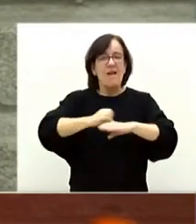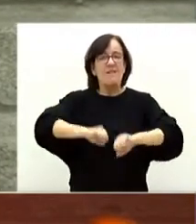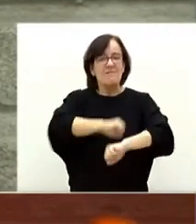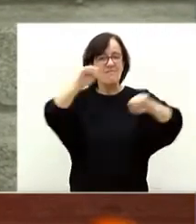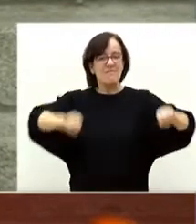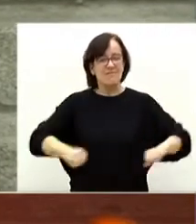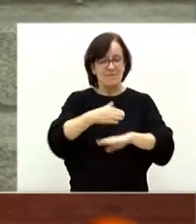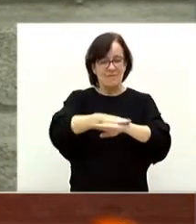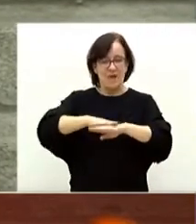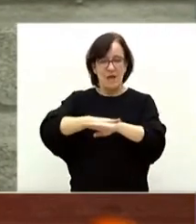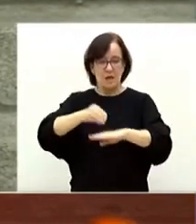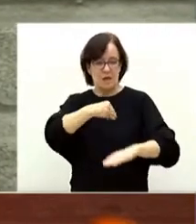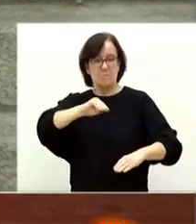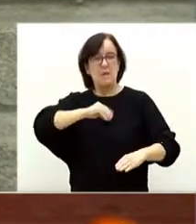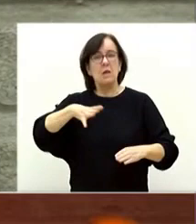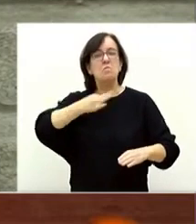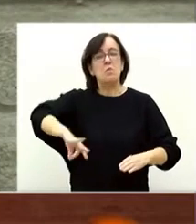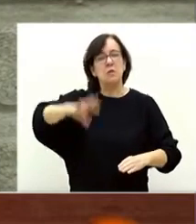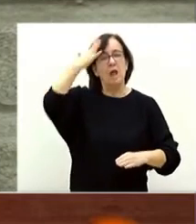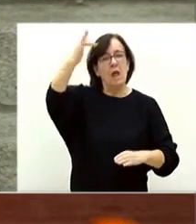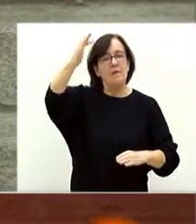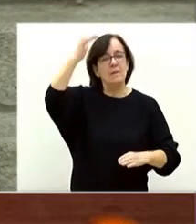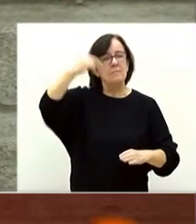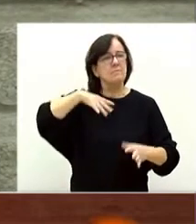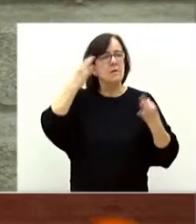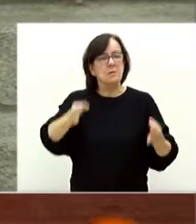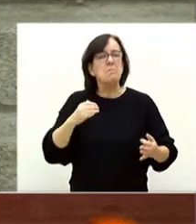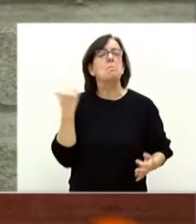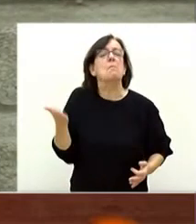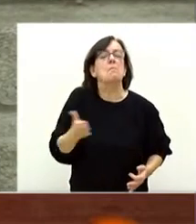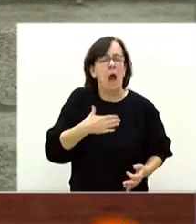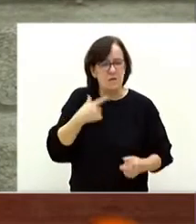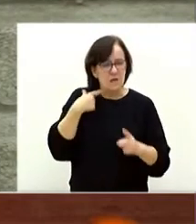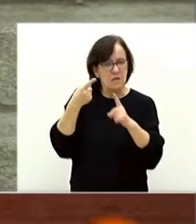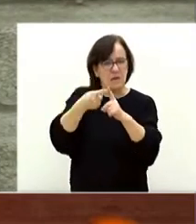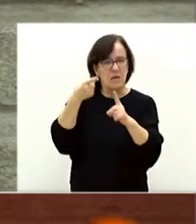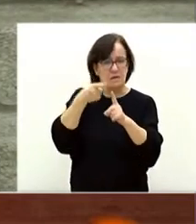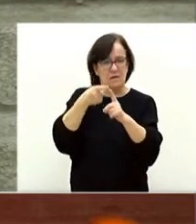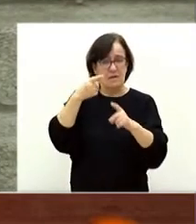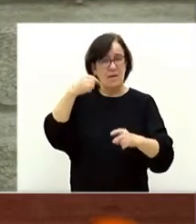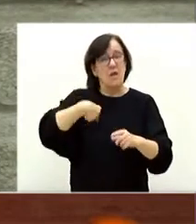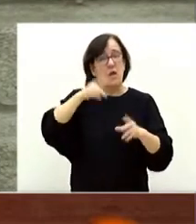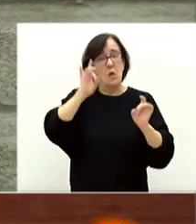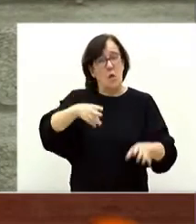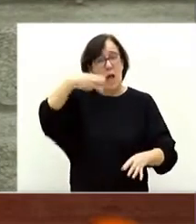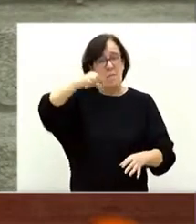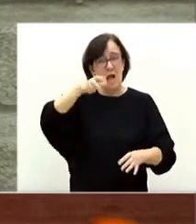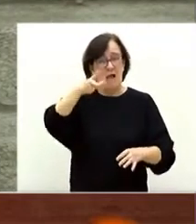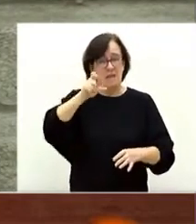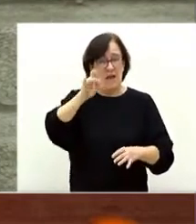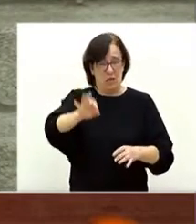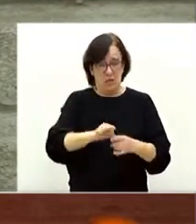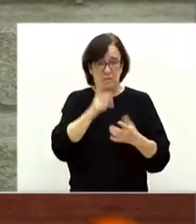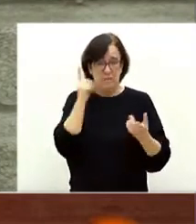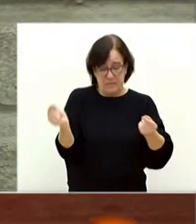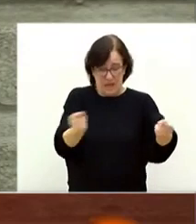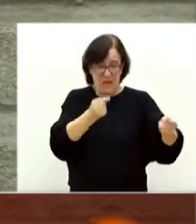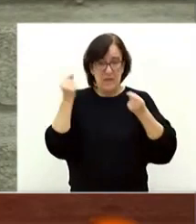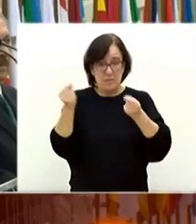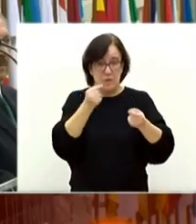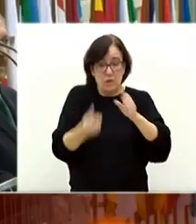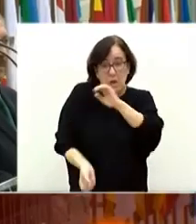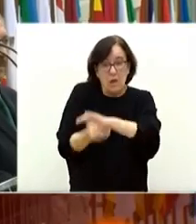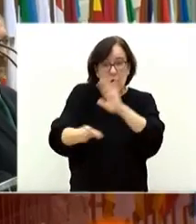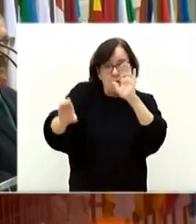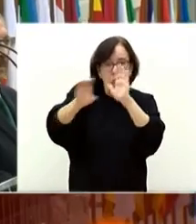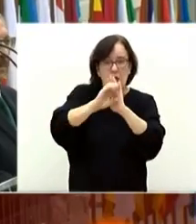España pudiera aspirar a su infalible mañana, como quería Machado. Durante el debate constituyente,